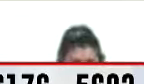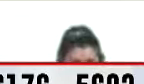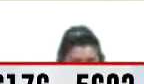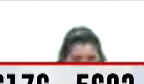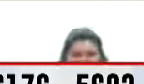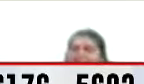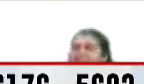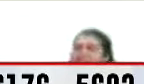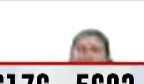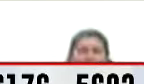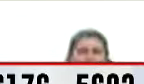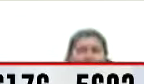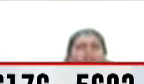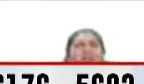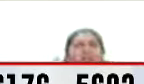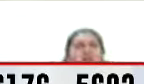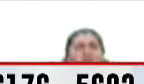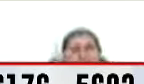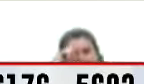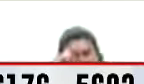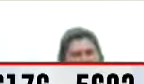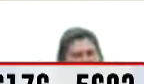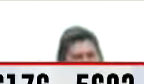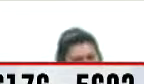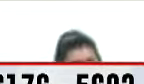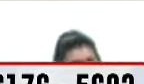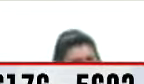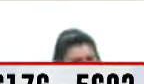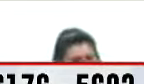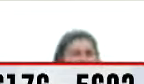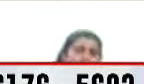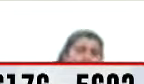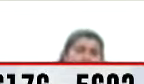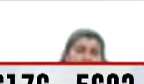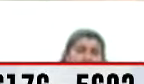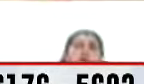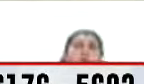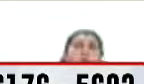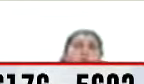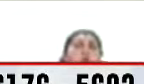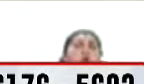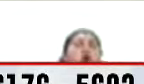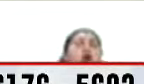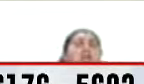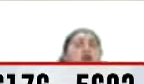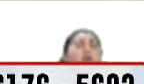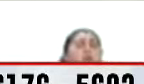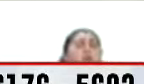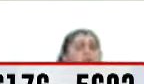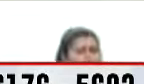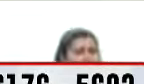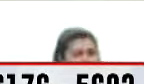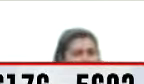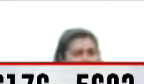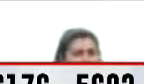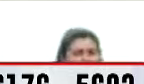director de hospital que dijera vengo a destruir la salud pública. Todas esas cosas que dice el